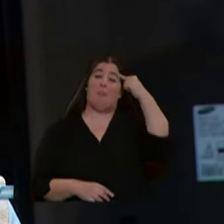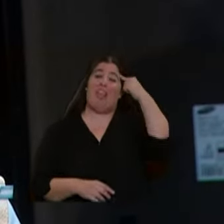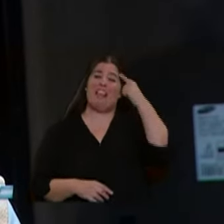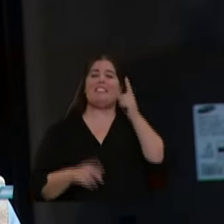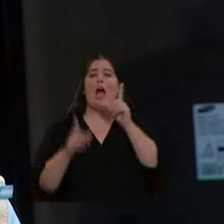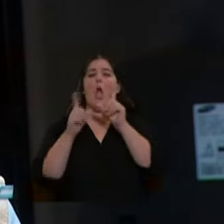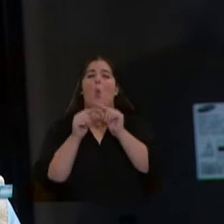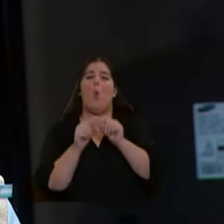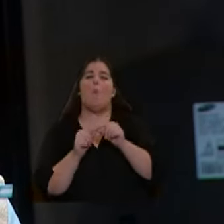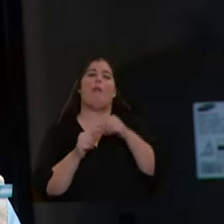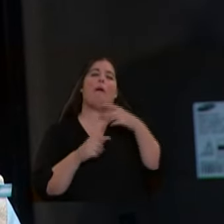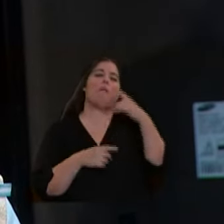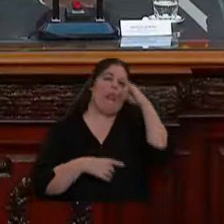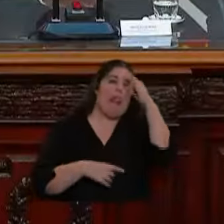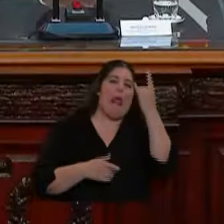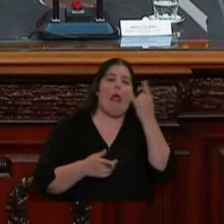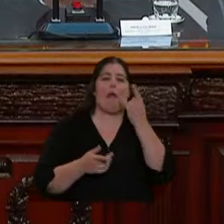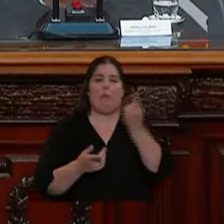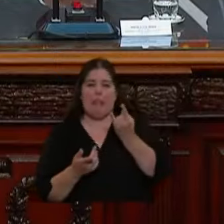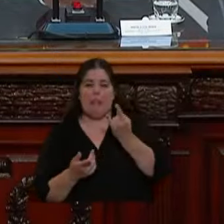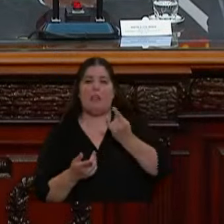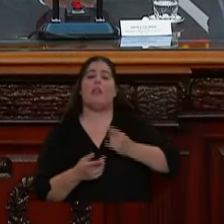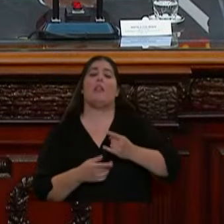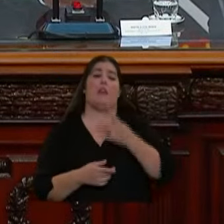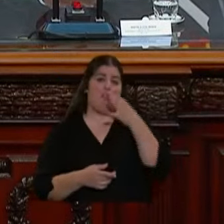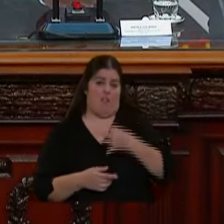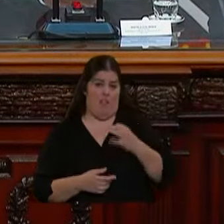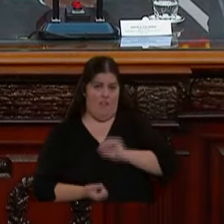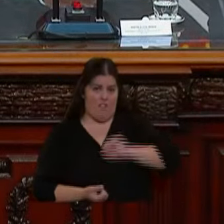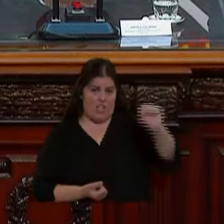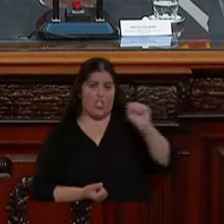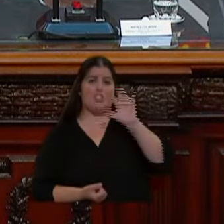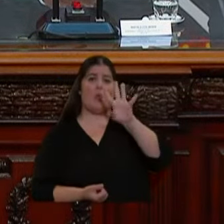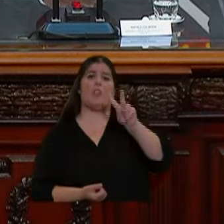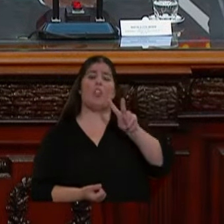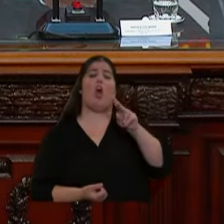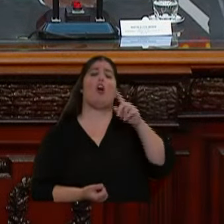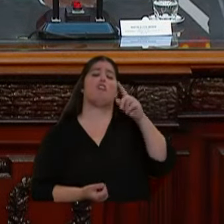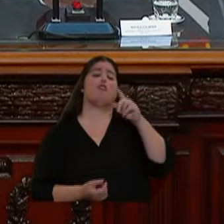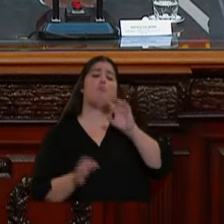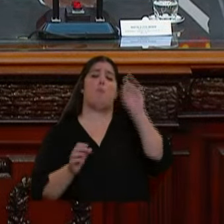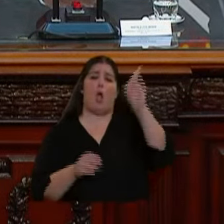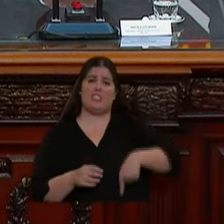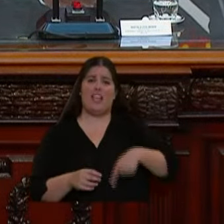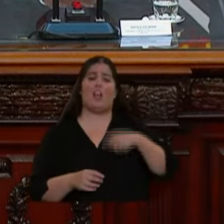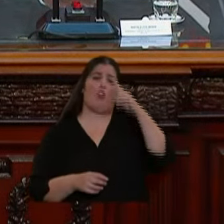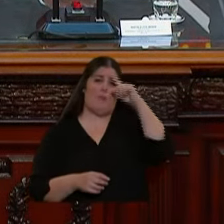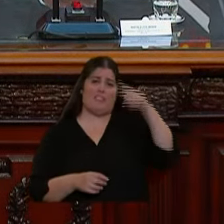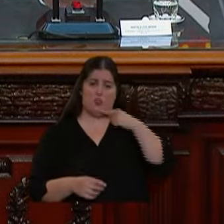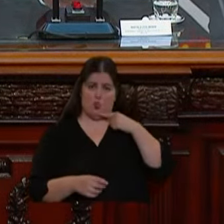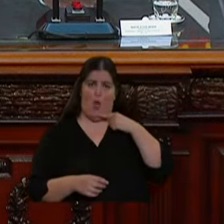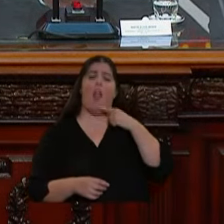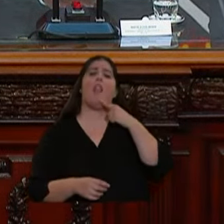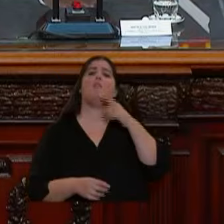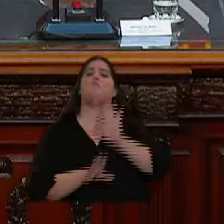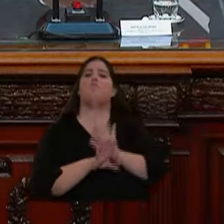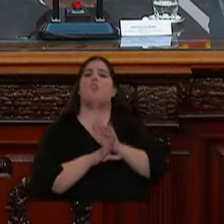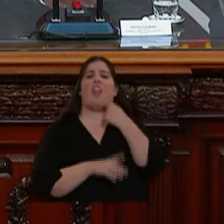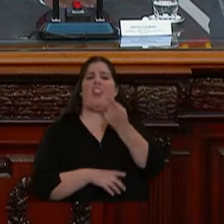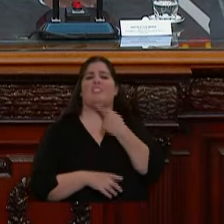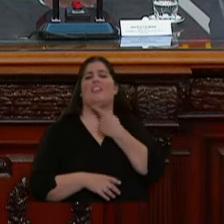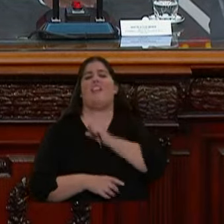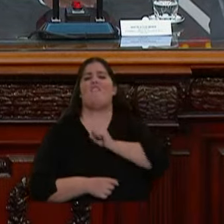números son una fantasía, la inflación del 52% mensual en mayorista implicaba una inflación anual